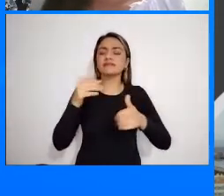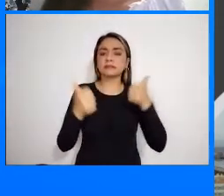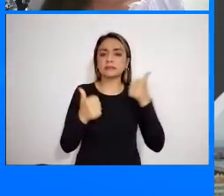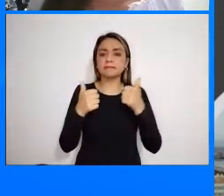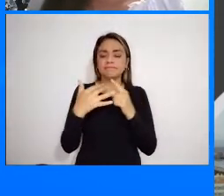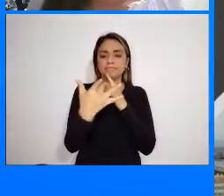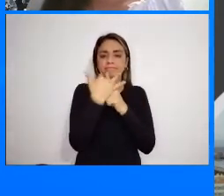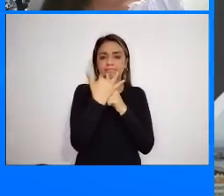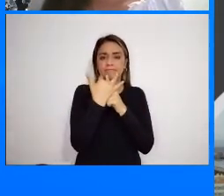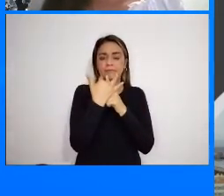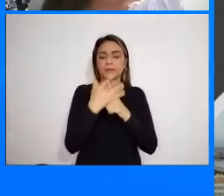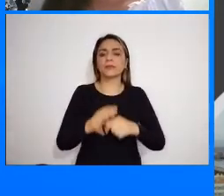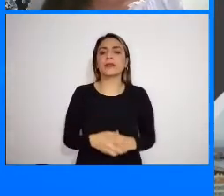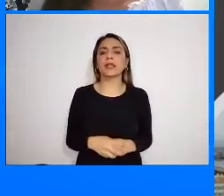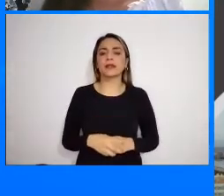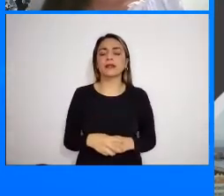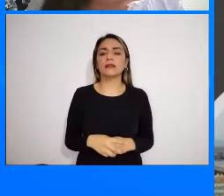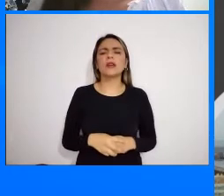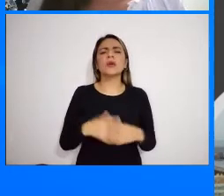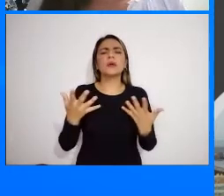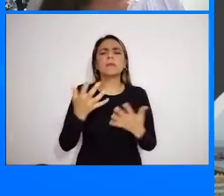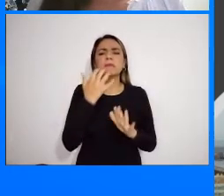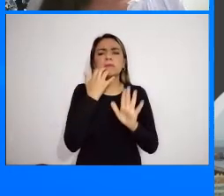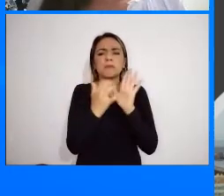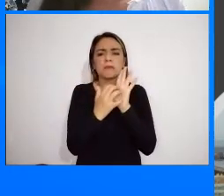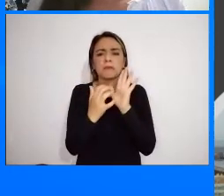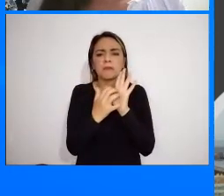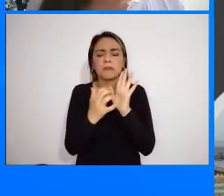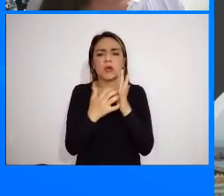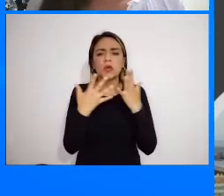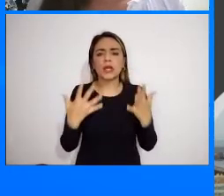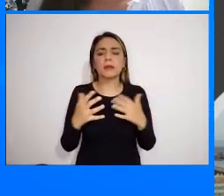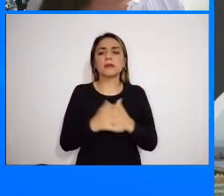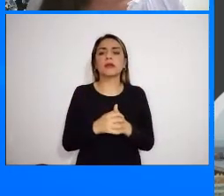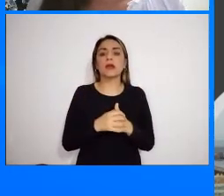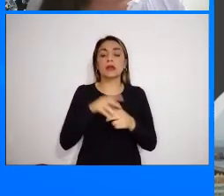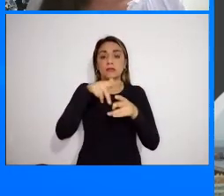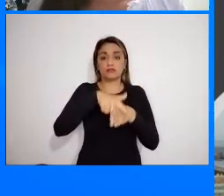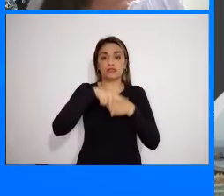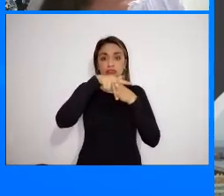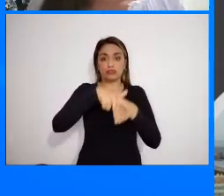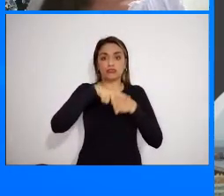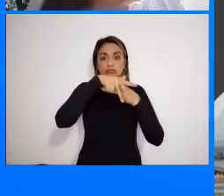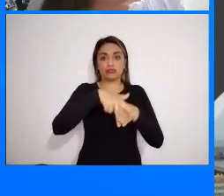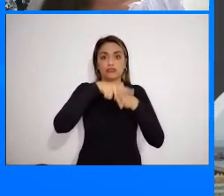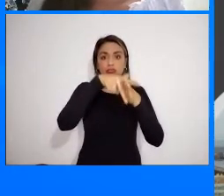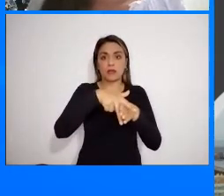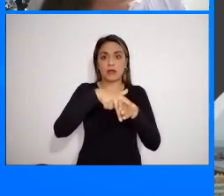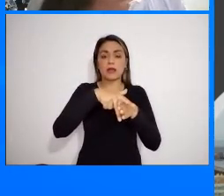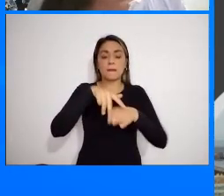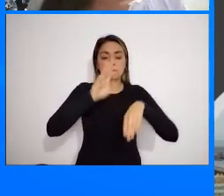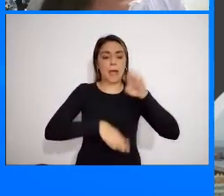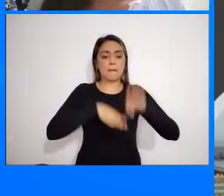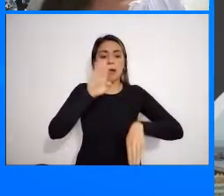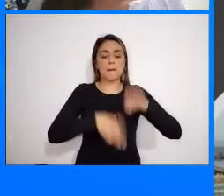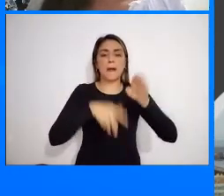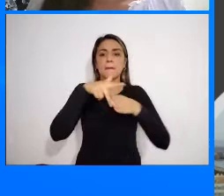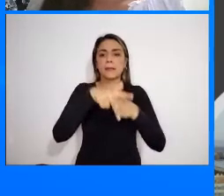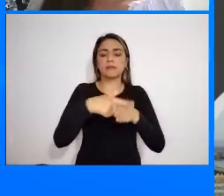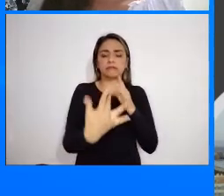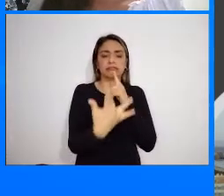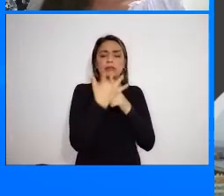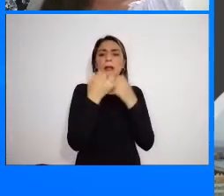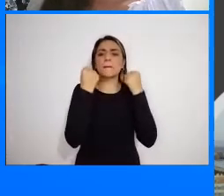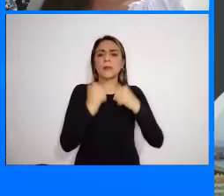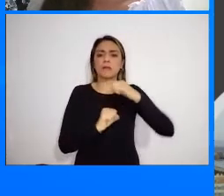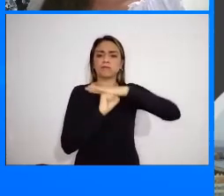afectan. Entonces, por ejemplo, un caballo pisoteando el suelo le ejerce una